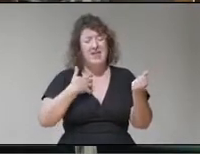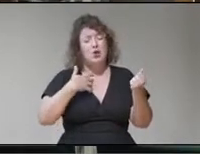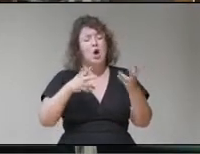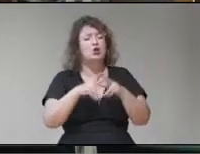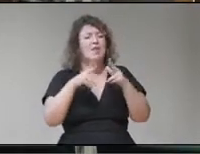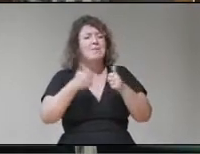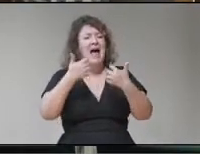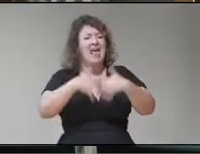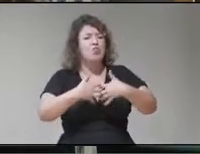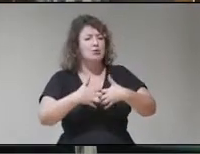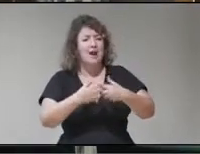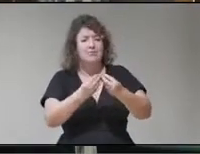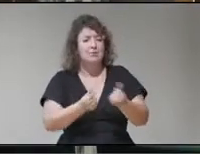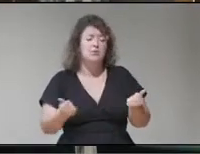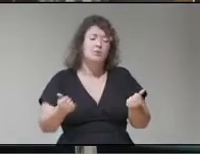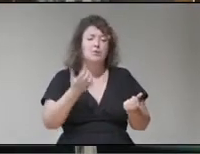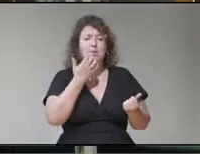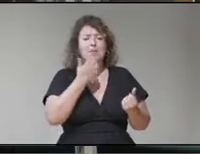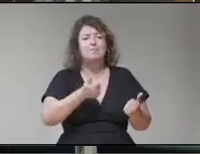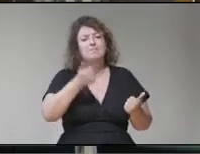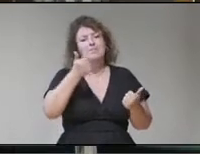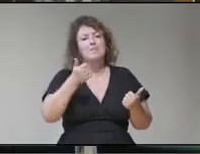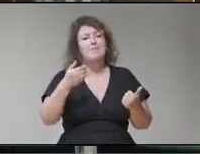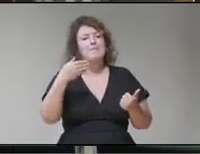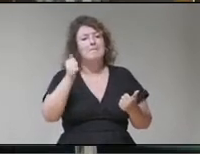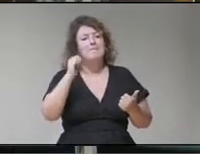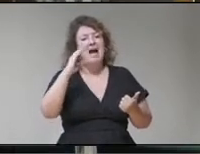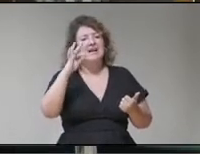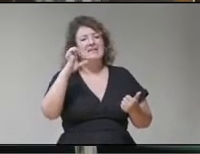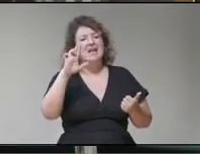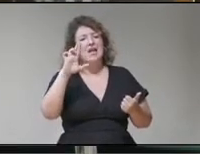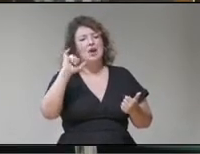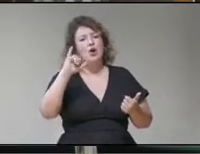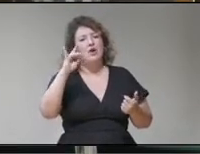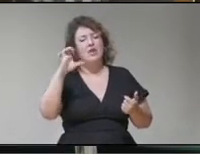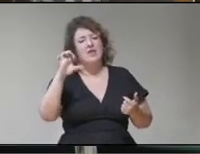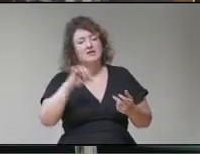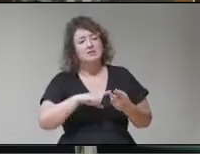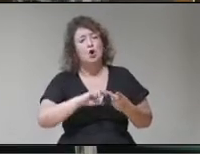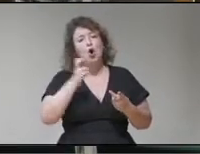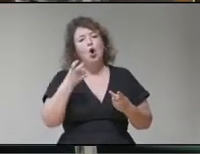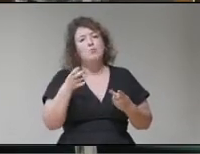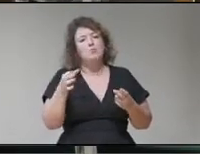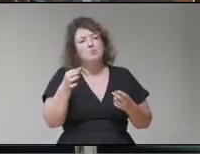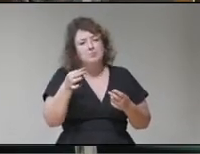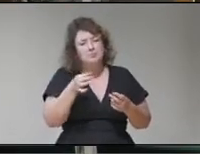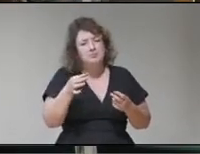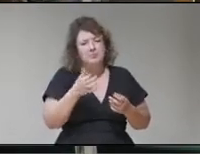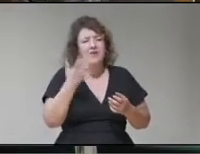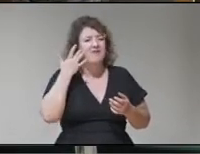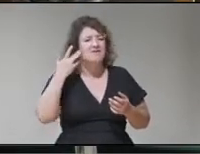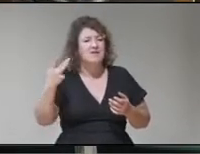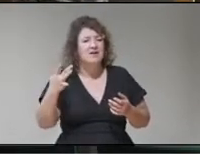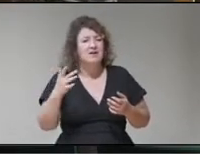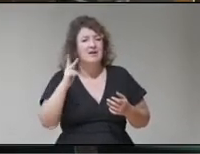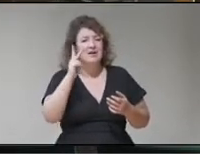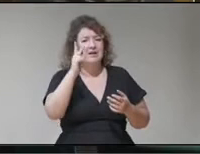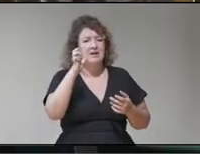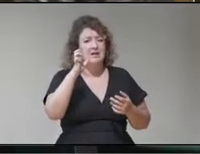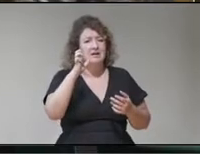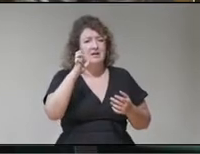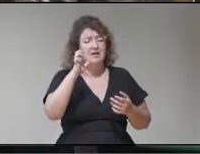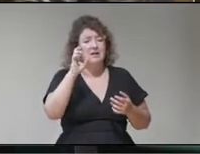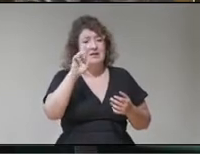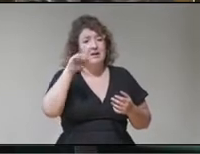industrializadas y que han sido sustituidas, por ejemplo, por bacteroides o bien por verrucomicrobias. Ya sabéis, la famosa Akkermansia